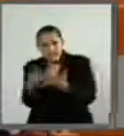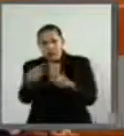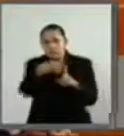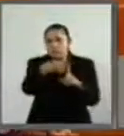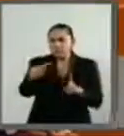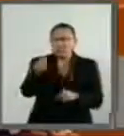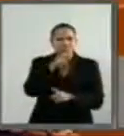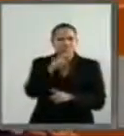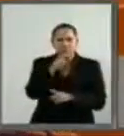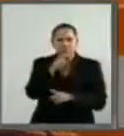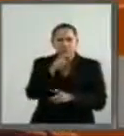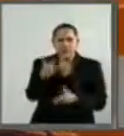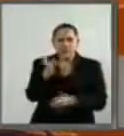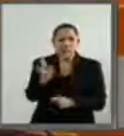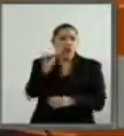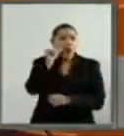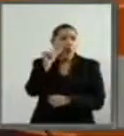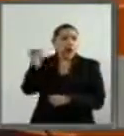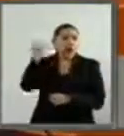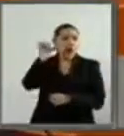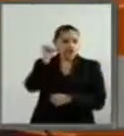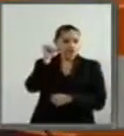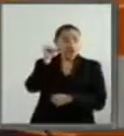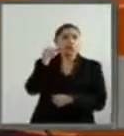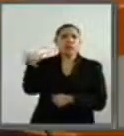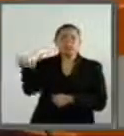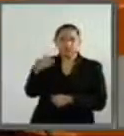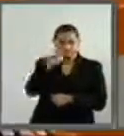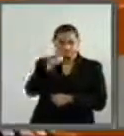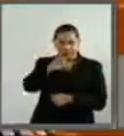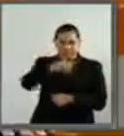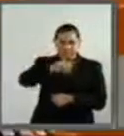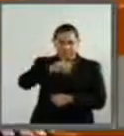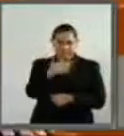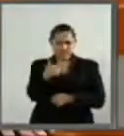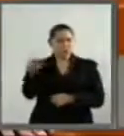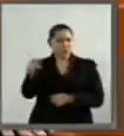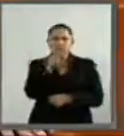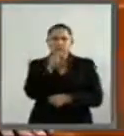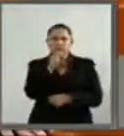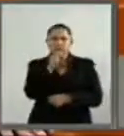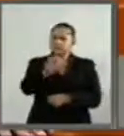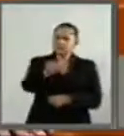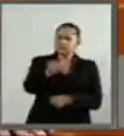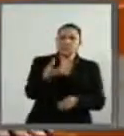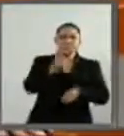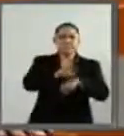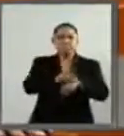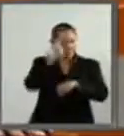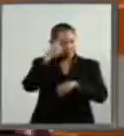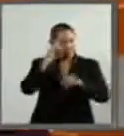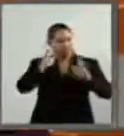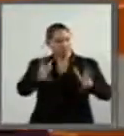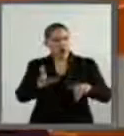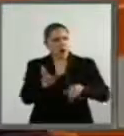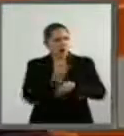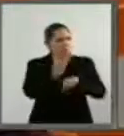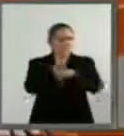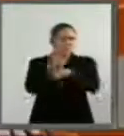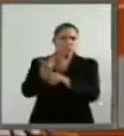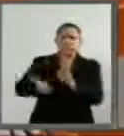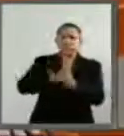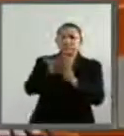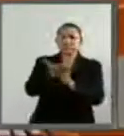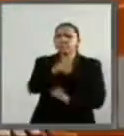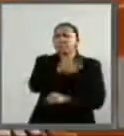hace público el hecho de que el INAH no autorizó de manera adecuada la obra. Entonces, me parece